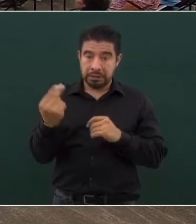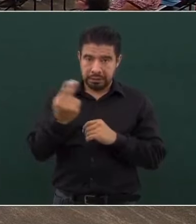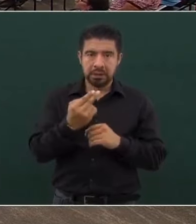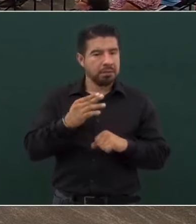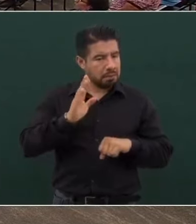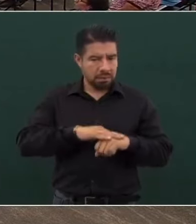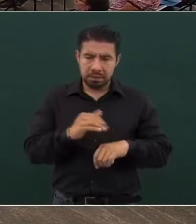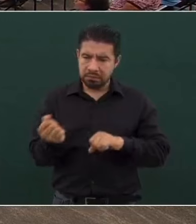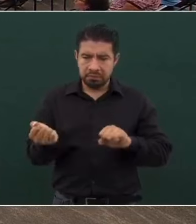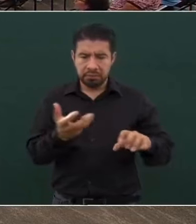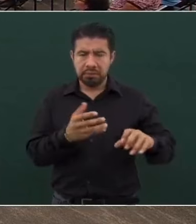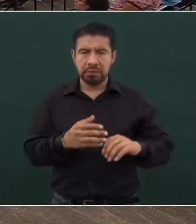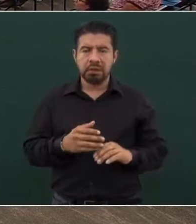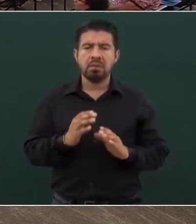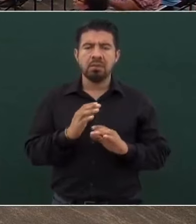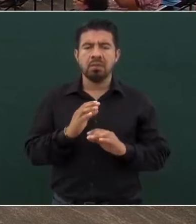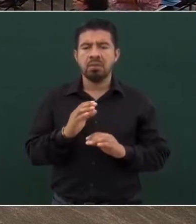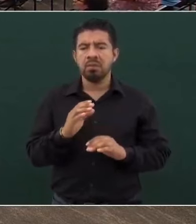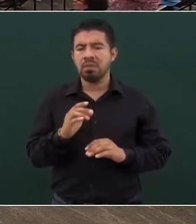¿Por qué no pones